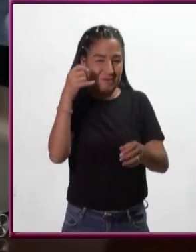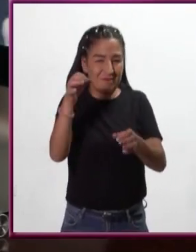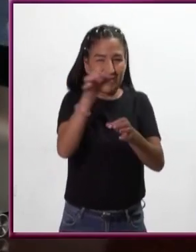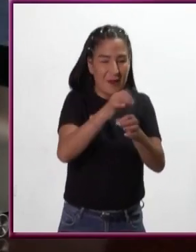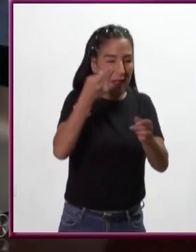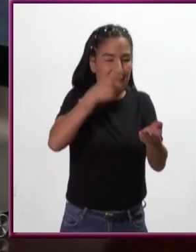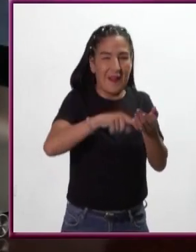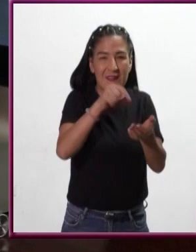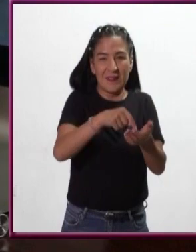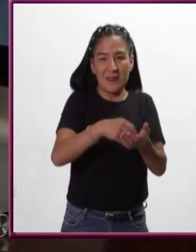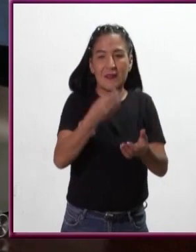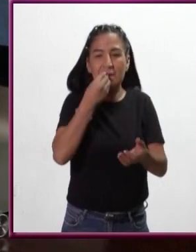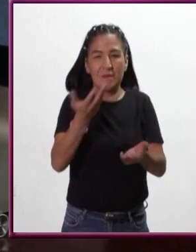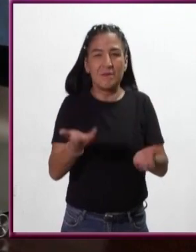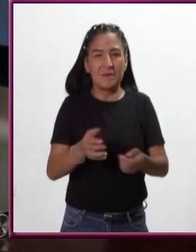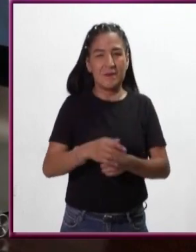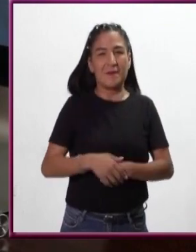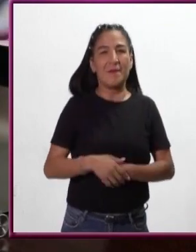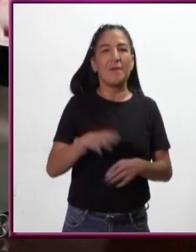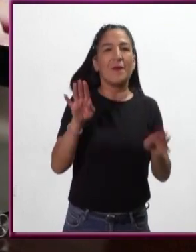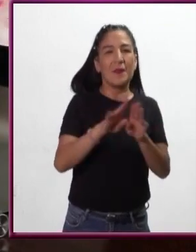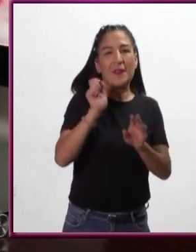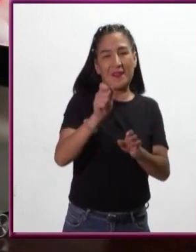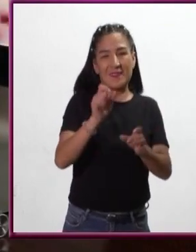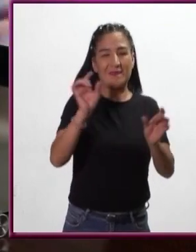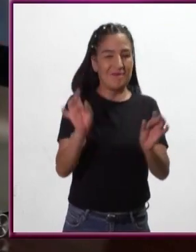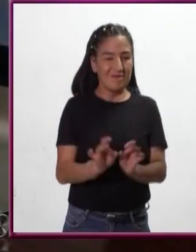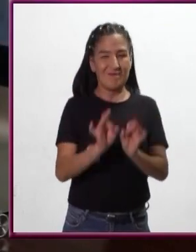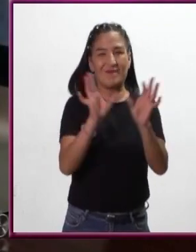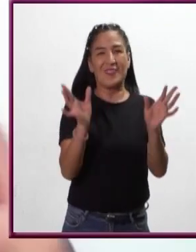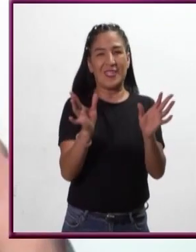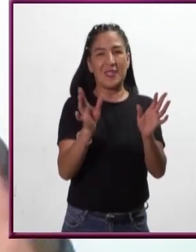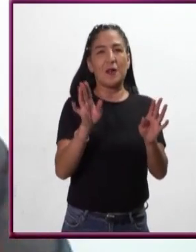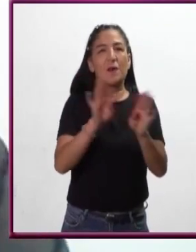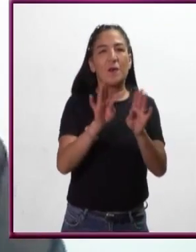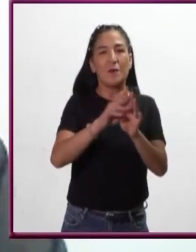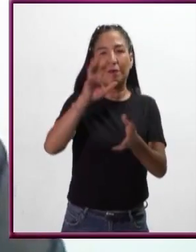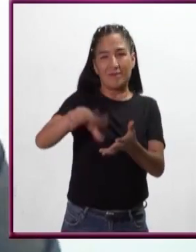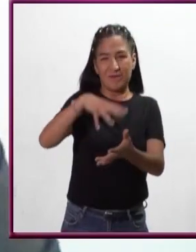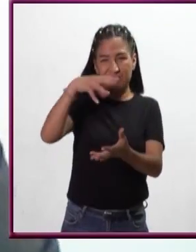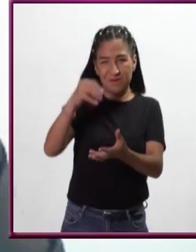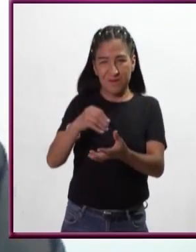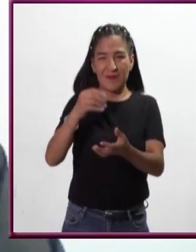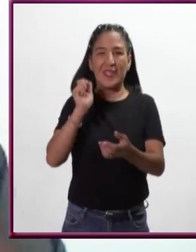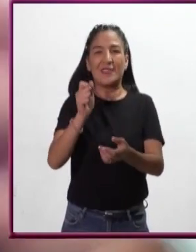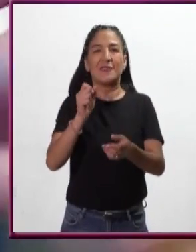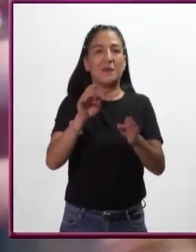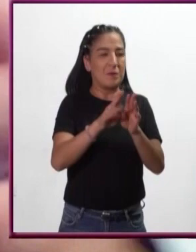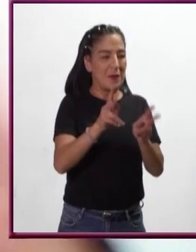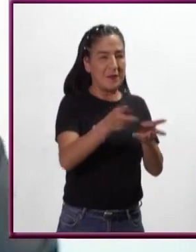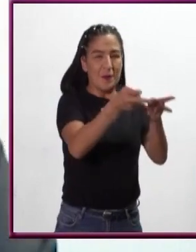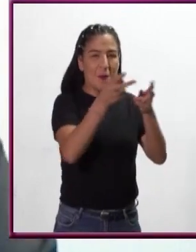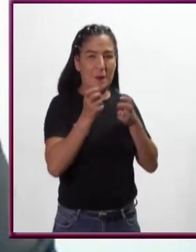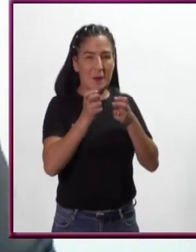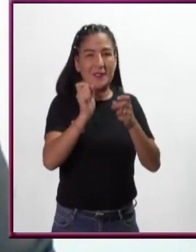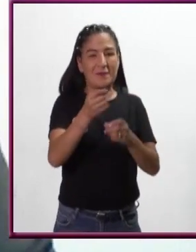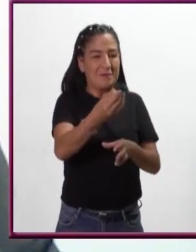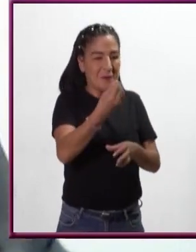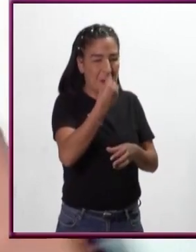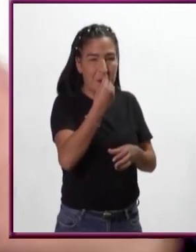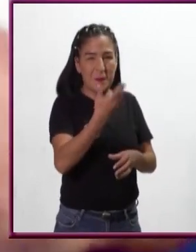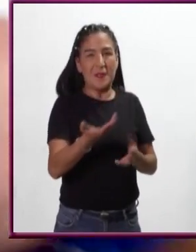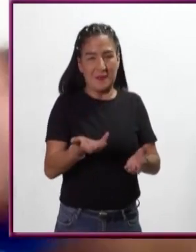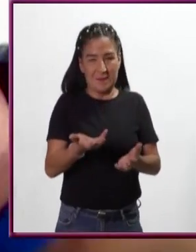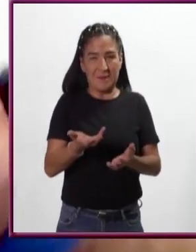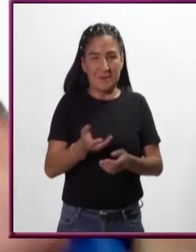hay una, no es que la analicen, hay una coincidencia de geometría entre el receptor y la molécula que se está